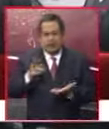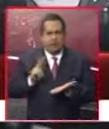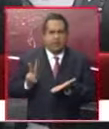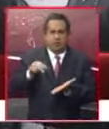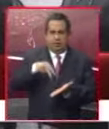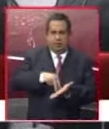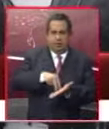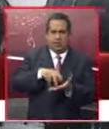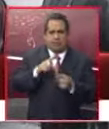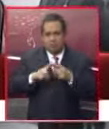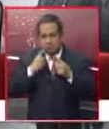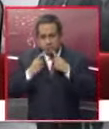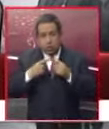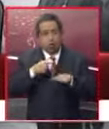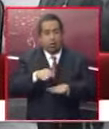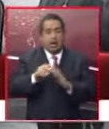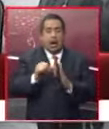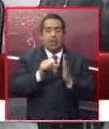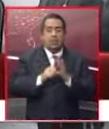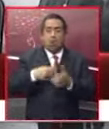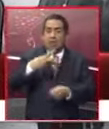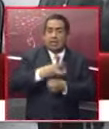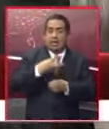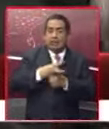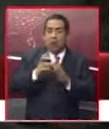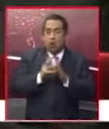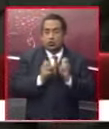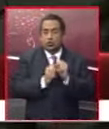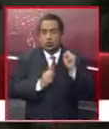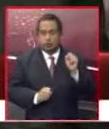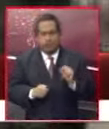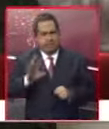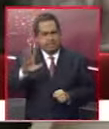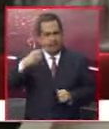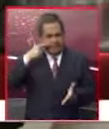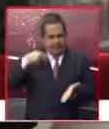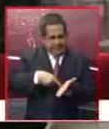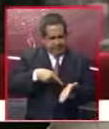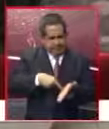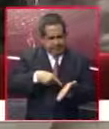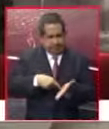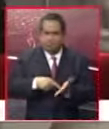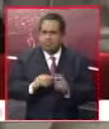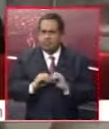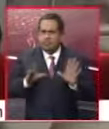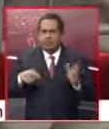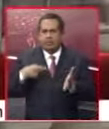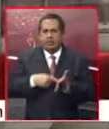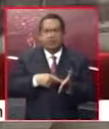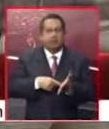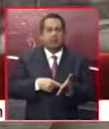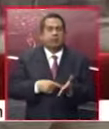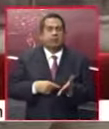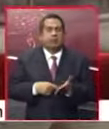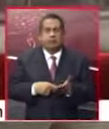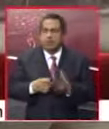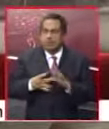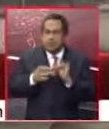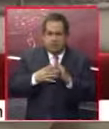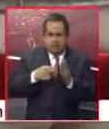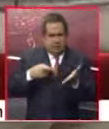en la discusión del artículo 3º constitucional. Este documento precisamente es la